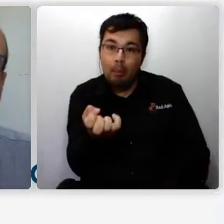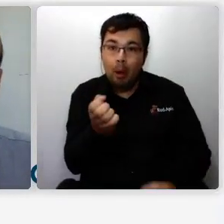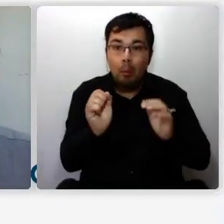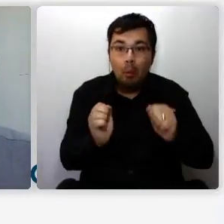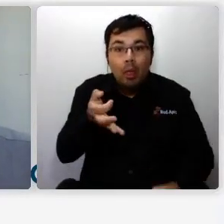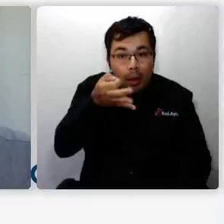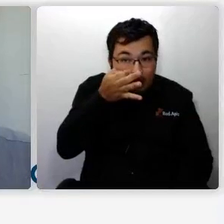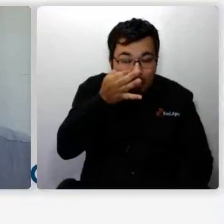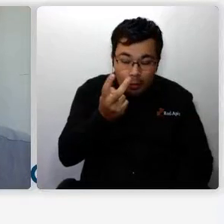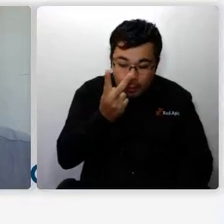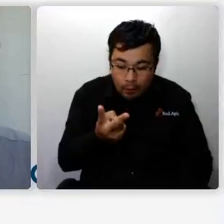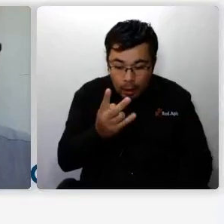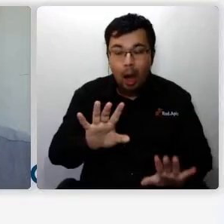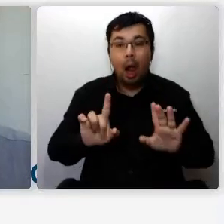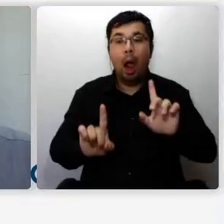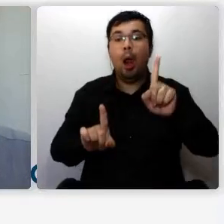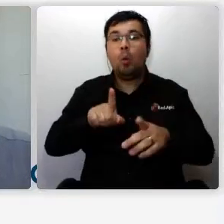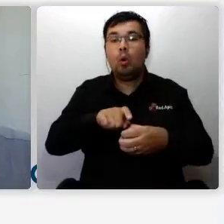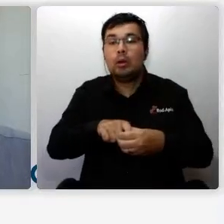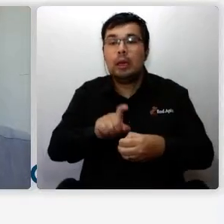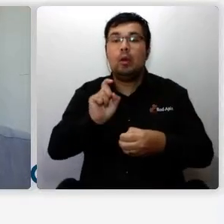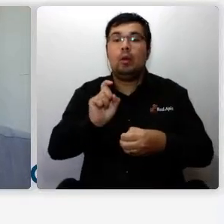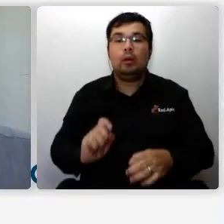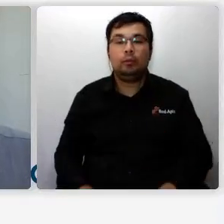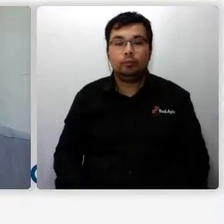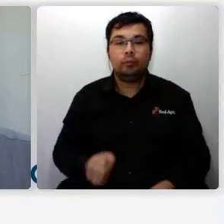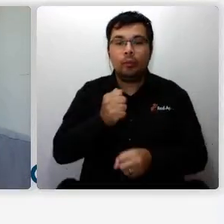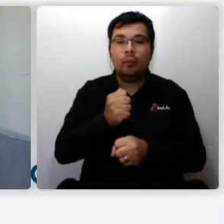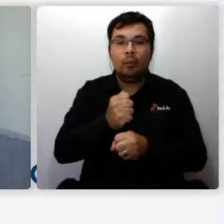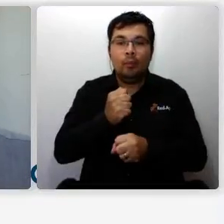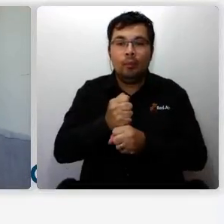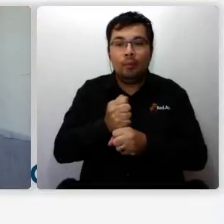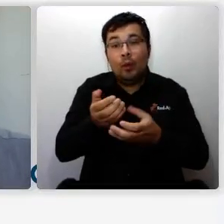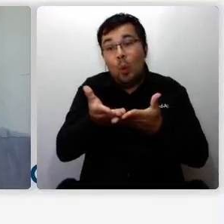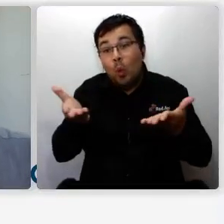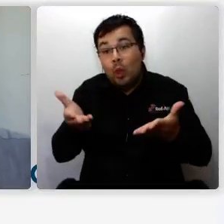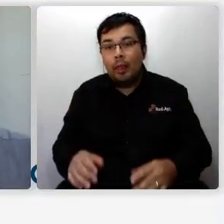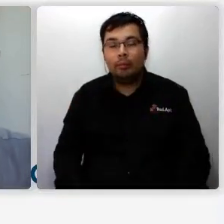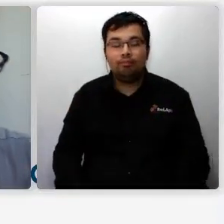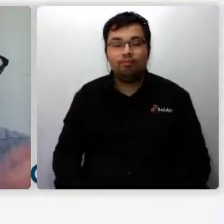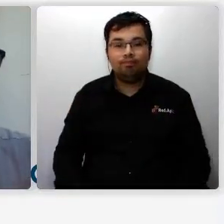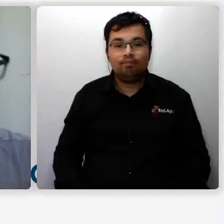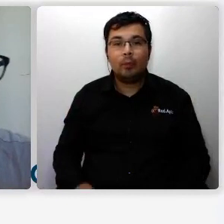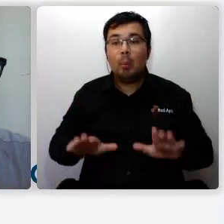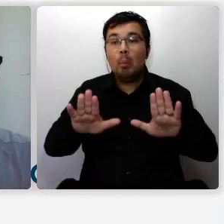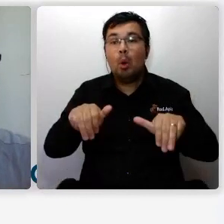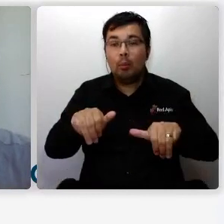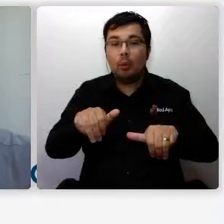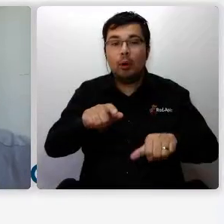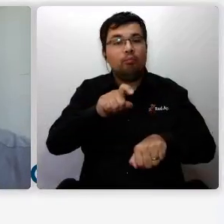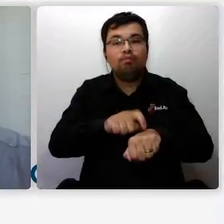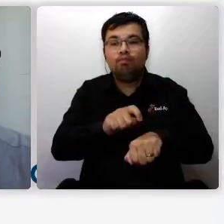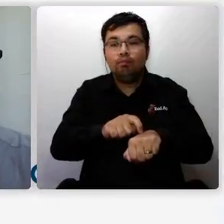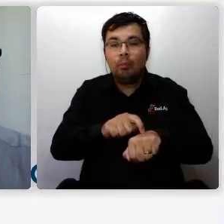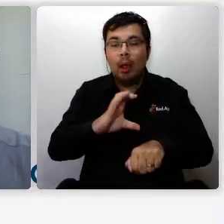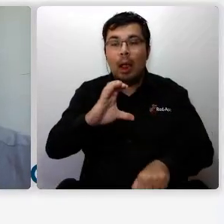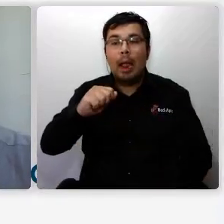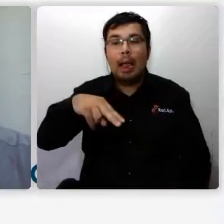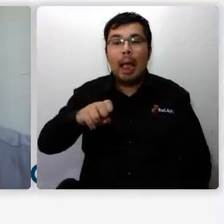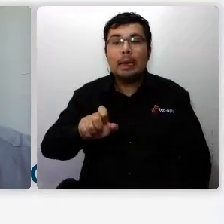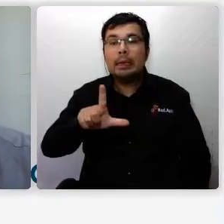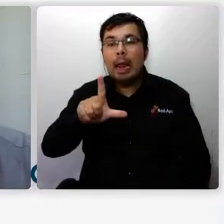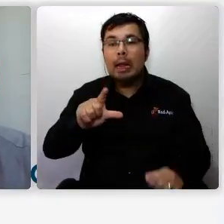cierre, sabemos que están trabajando a la par, no me cabe duda. Por lo mismo, van a tener el tiempo en el canal de YouTube y como cualquier video de YouTube que hayan visto en